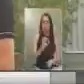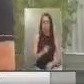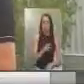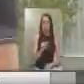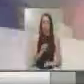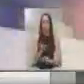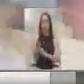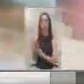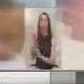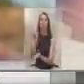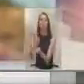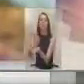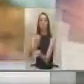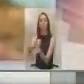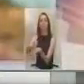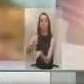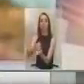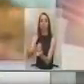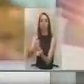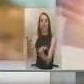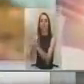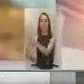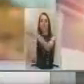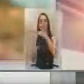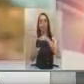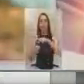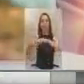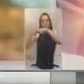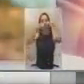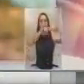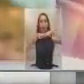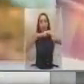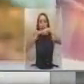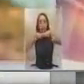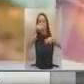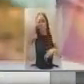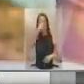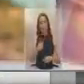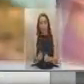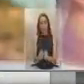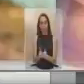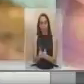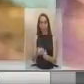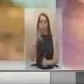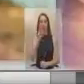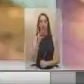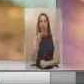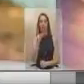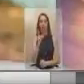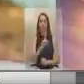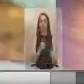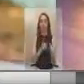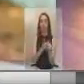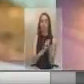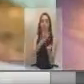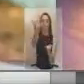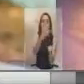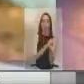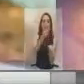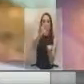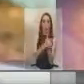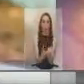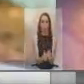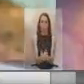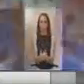una certificación para poder volar, que incluye la exigencia de ser mayor de edad y no operarlos cerca de los aeropuertos, entre